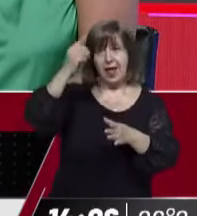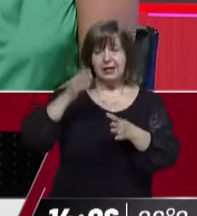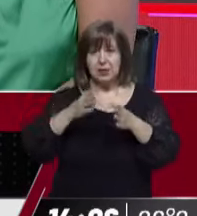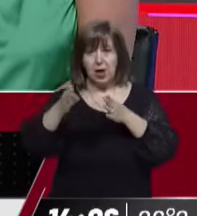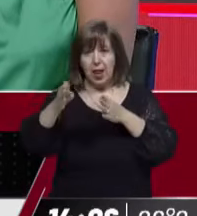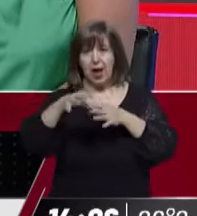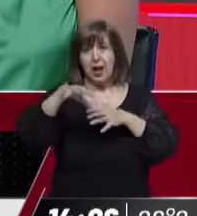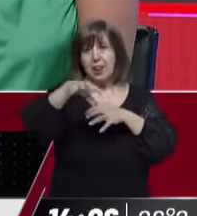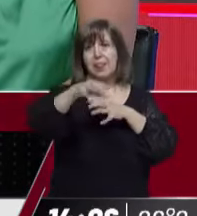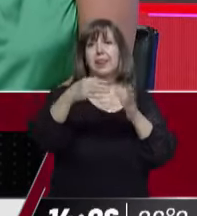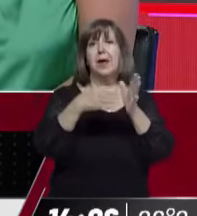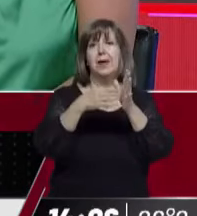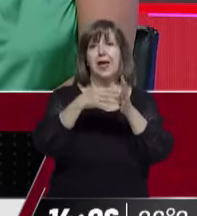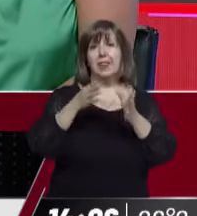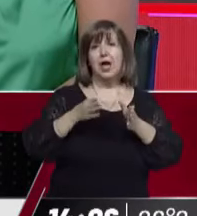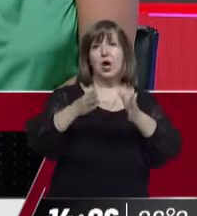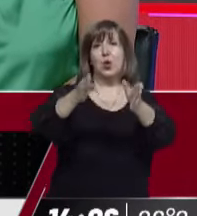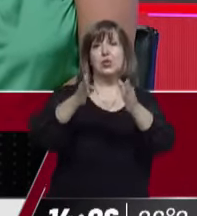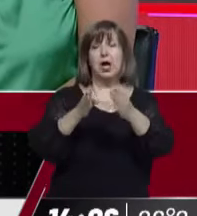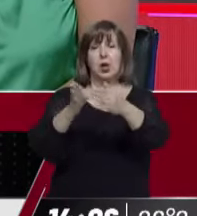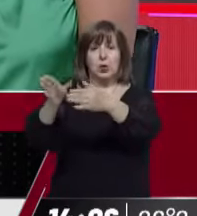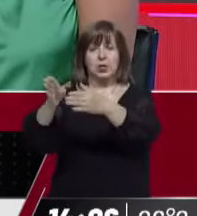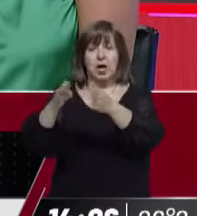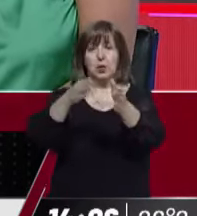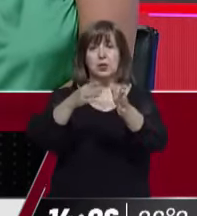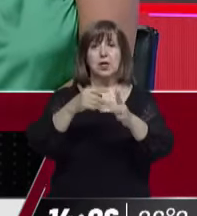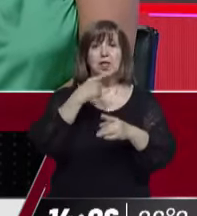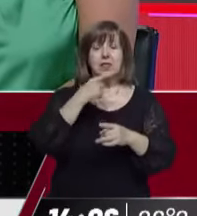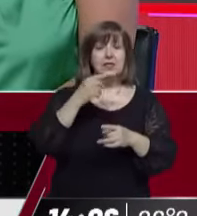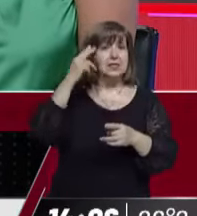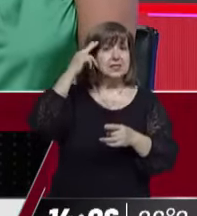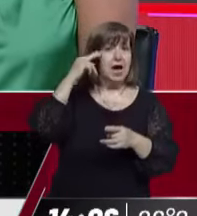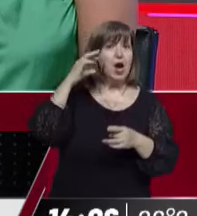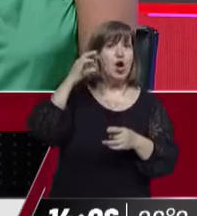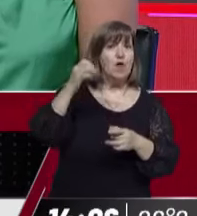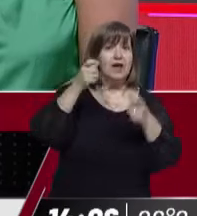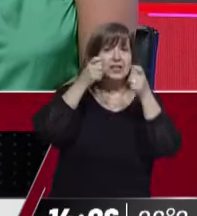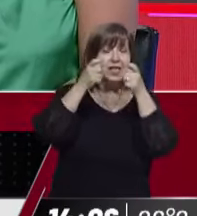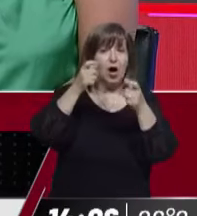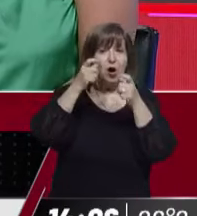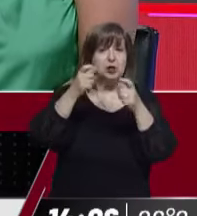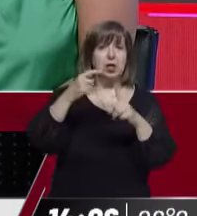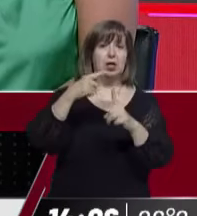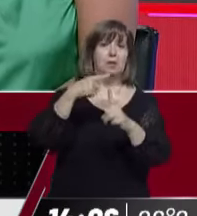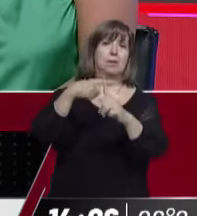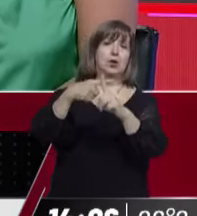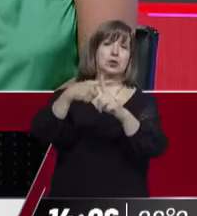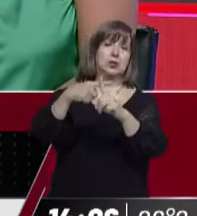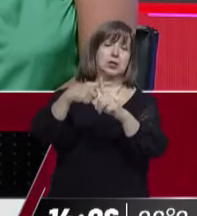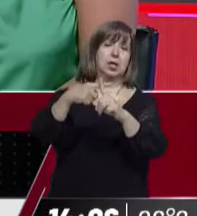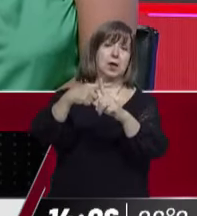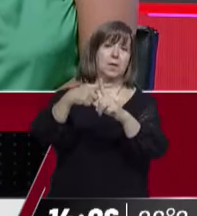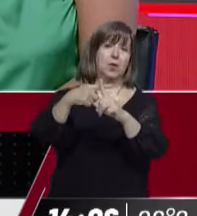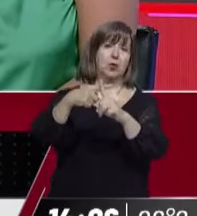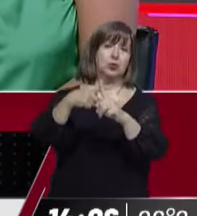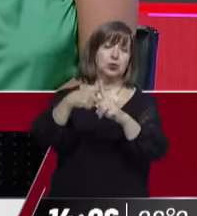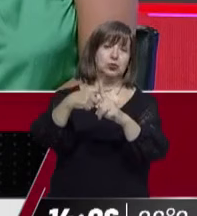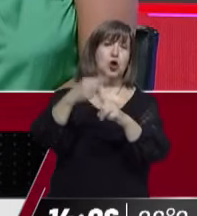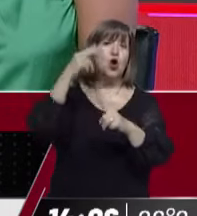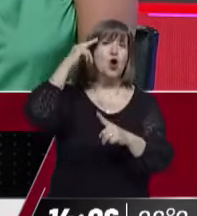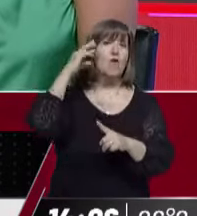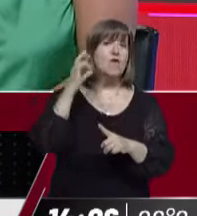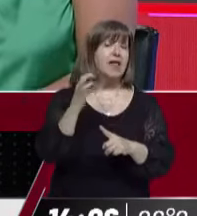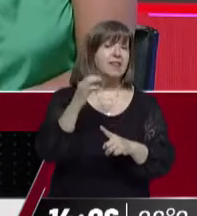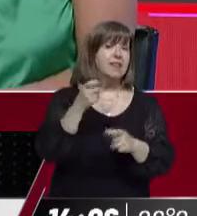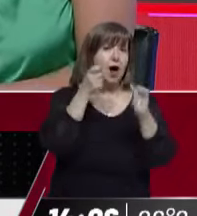uno en su jurisdicción, ¿verdad? Una de las que conseguimos fue que casi 90 controles han dado positivos. Una de ellas, estamos hablando que todavía no